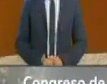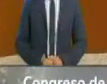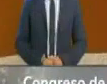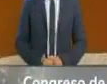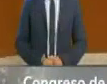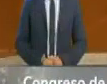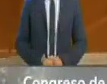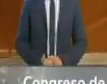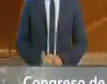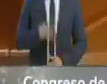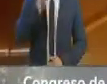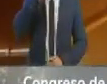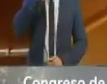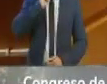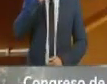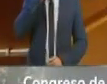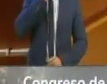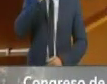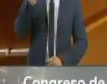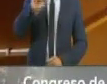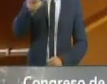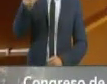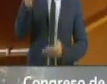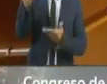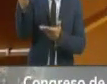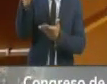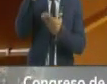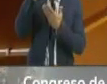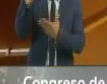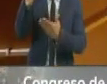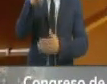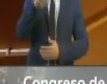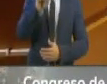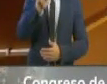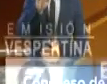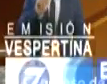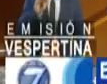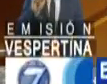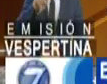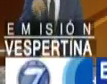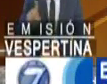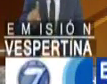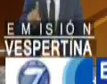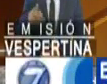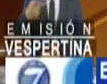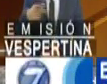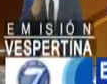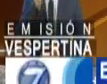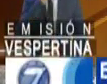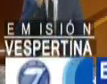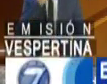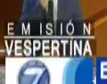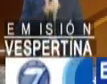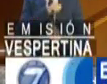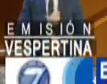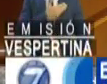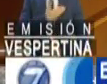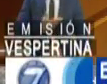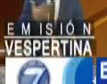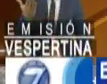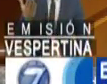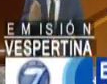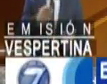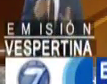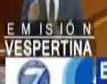Excelentísima senadora Mónica Fernández Balboa, presidenta del Senado de la República. Diputada Laura